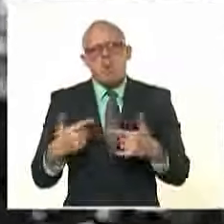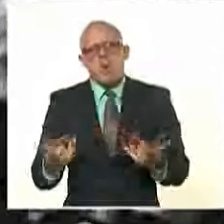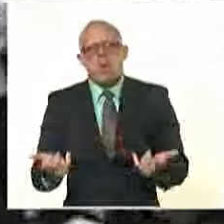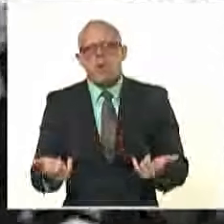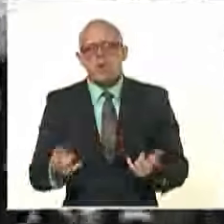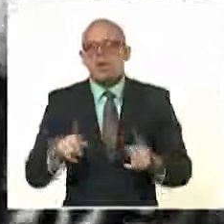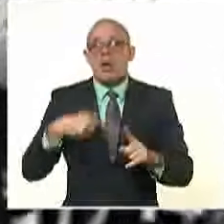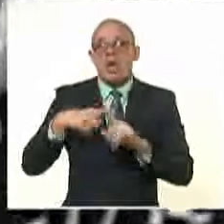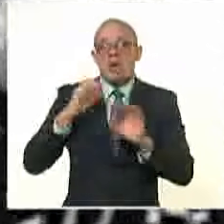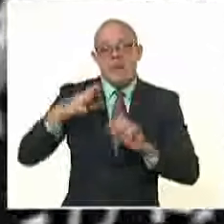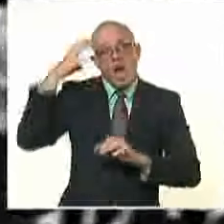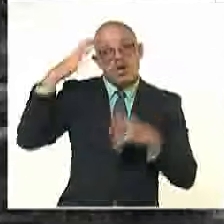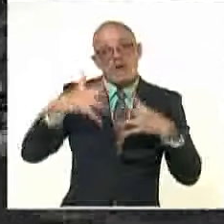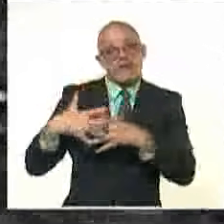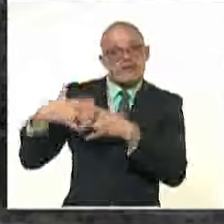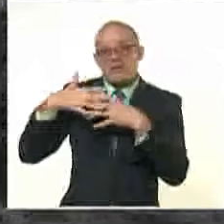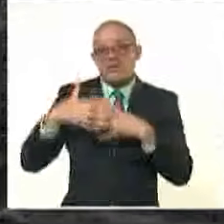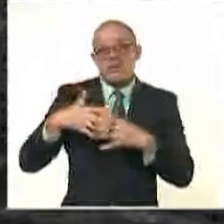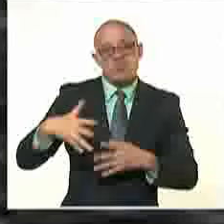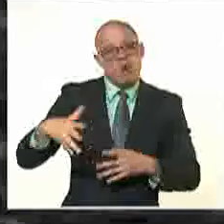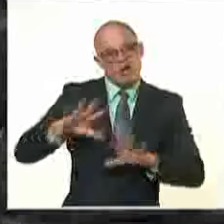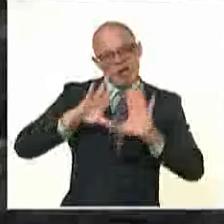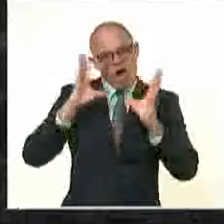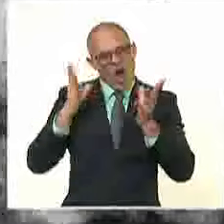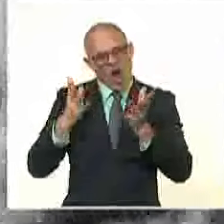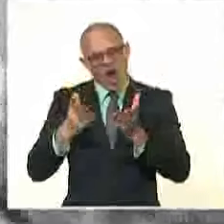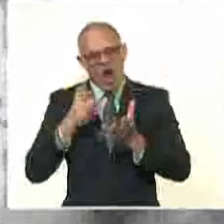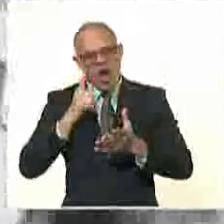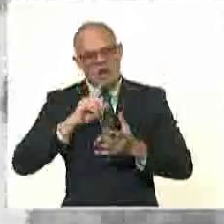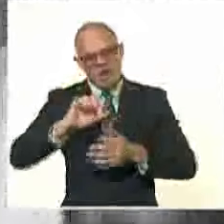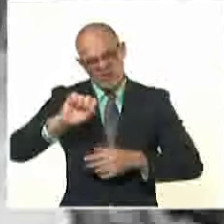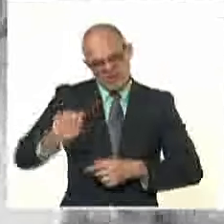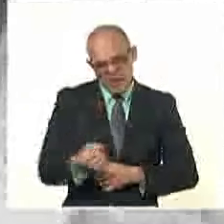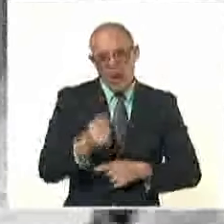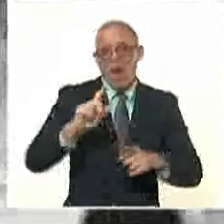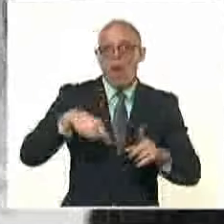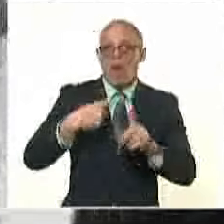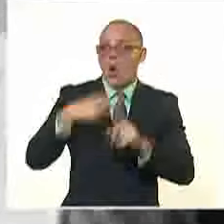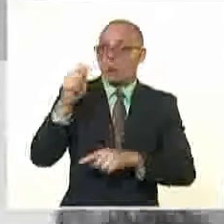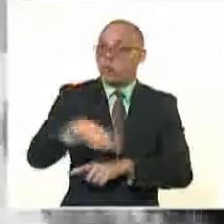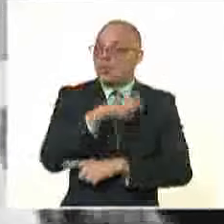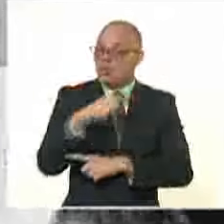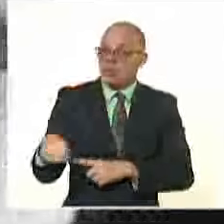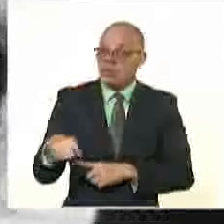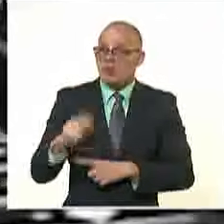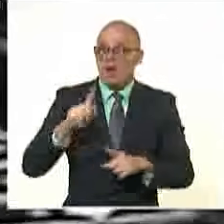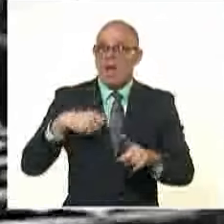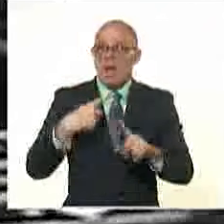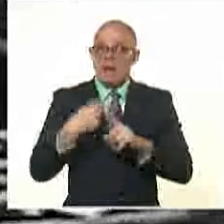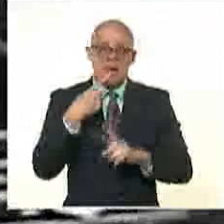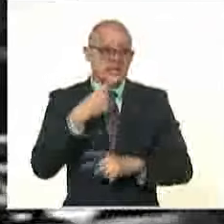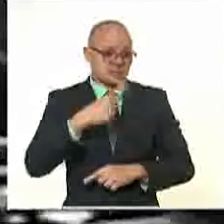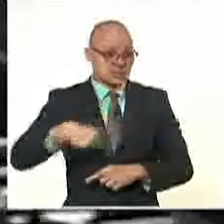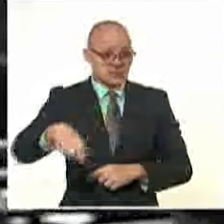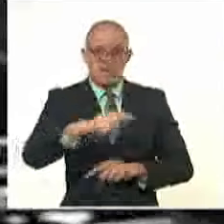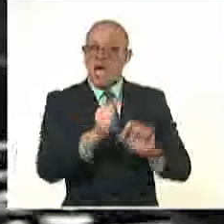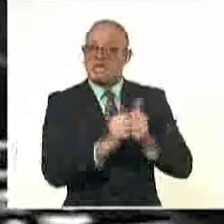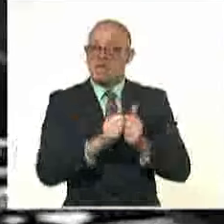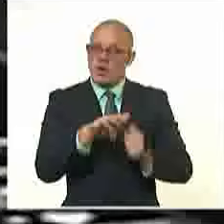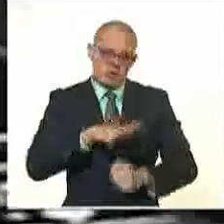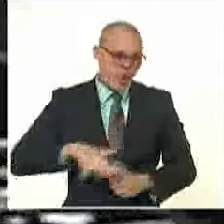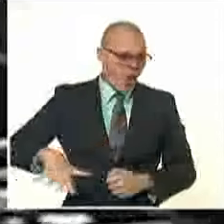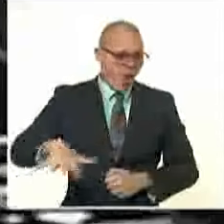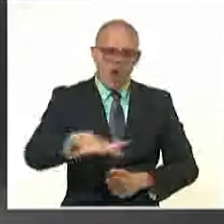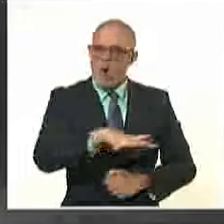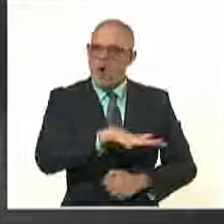el gobierno norteamericano. Al mismo tiempo, se proclamaba la determinación de todos los miembros de la delegación de llegar a